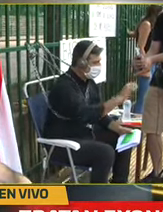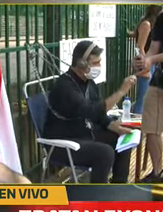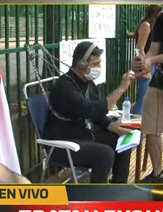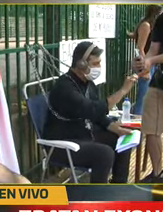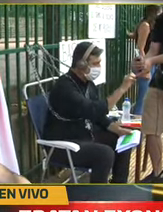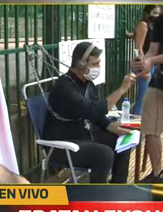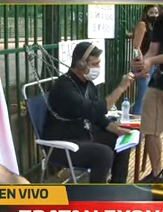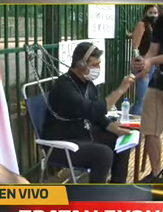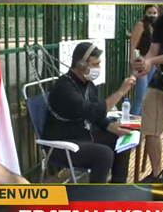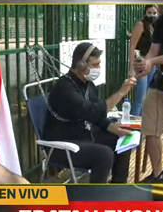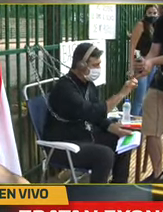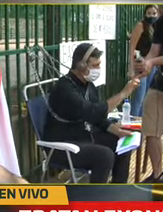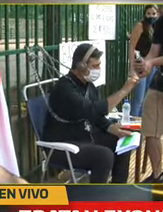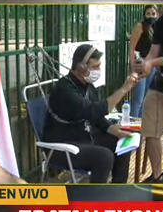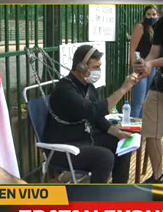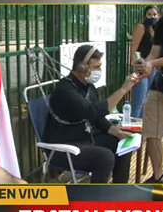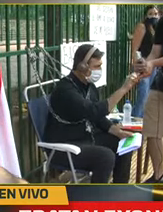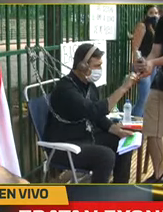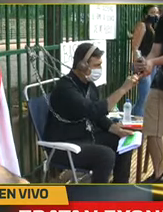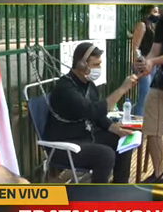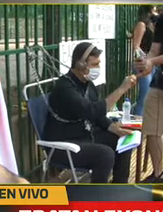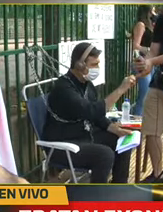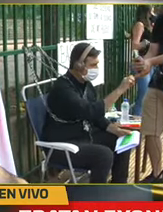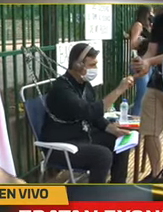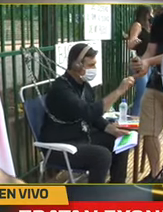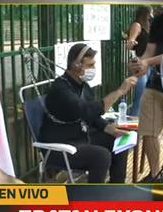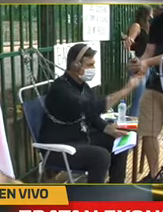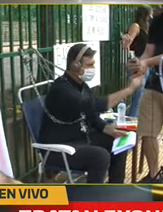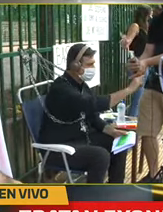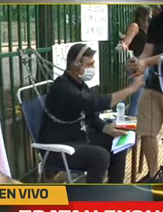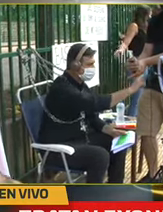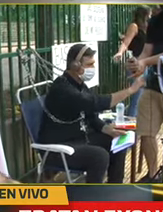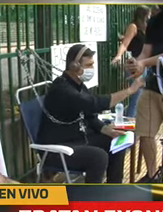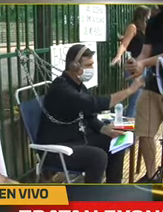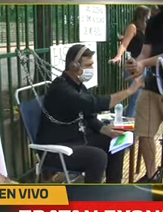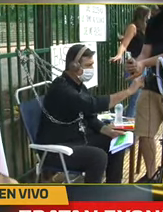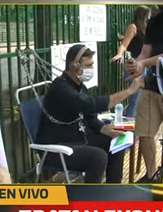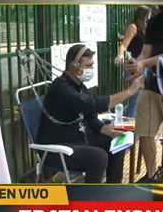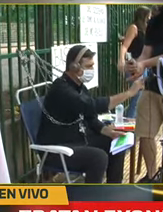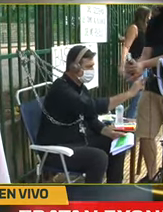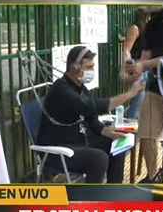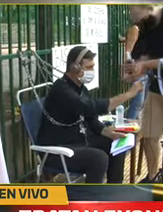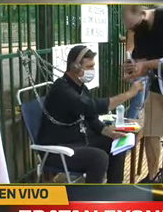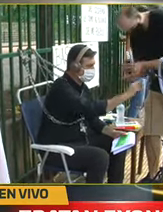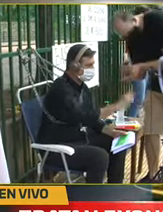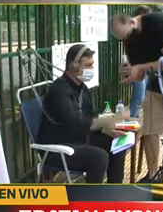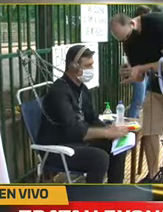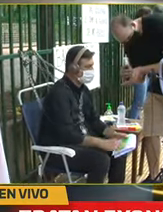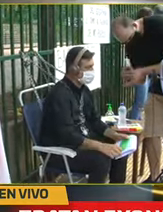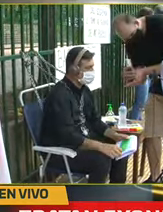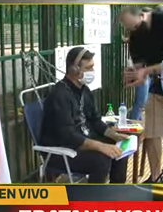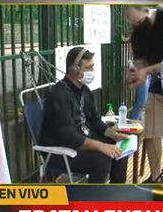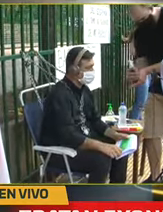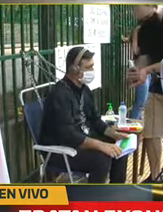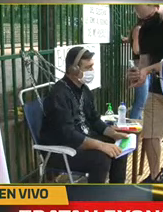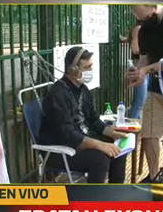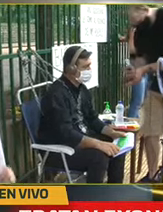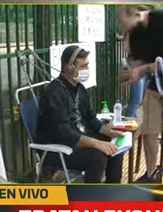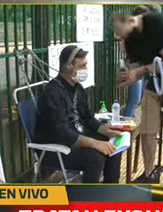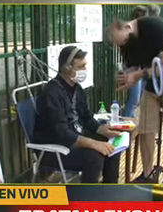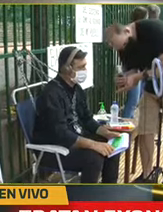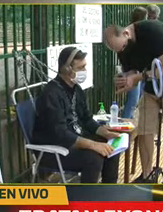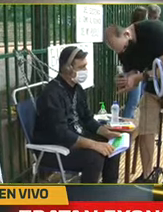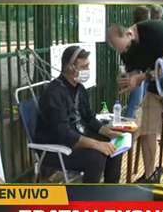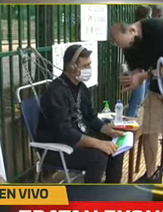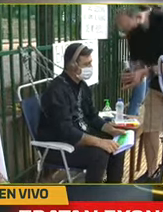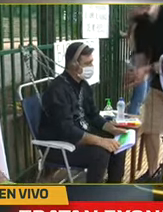Presidente, yo quiero aclarar que los 1.000 kilowatts no son 700 mil guaraníes. Eso no es cierto. 500 kilowatts